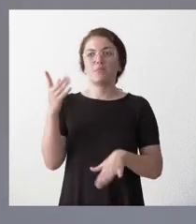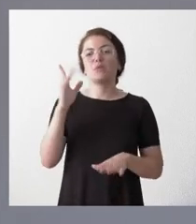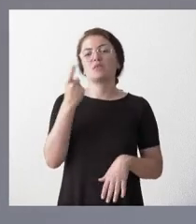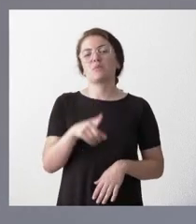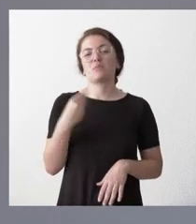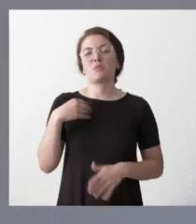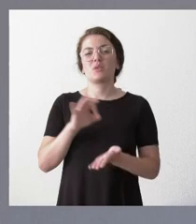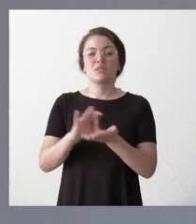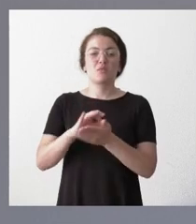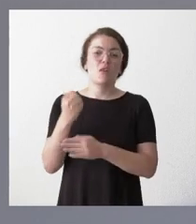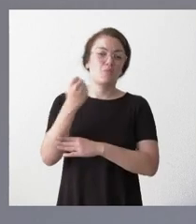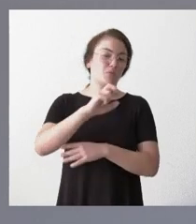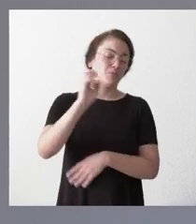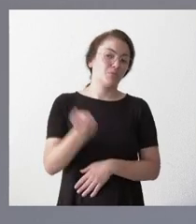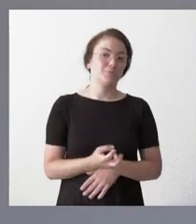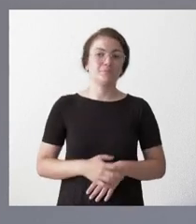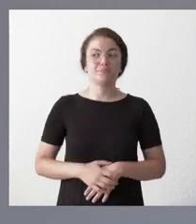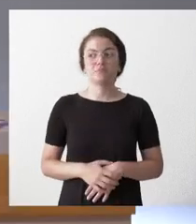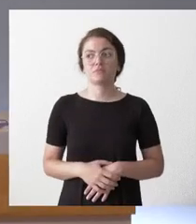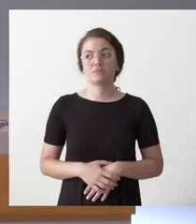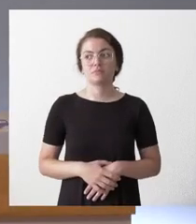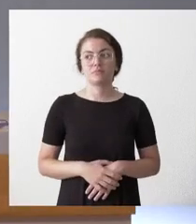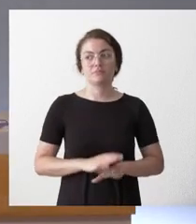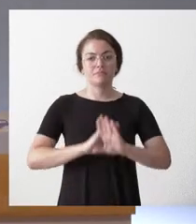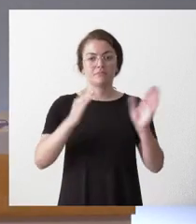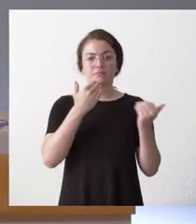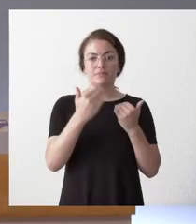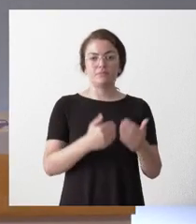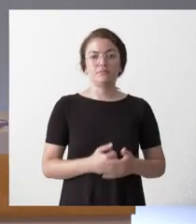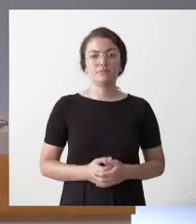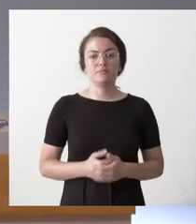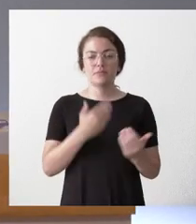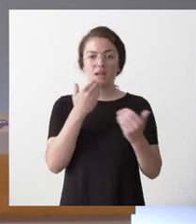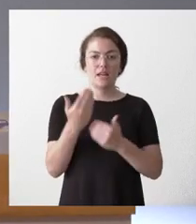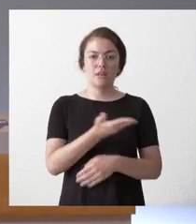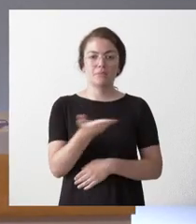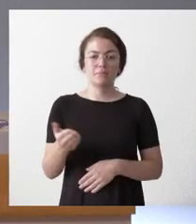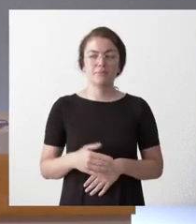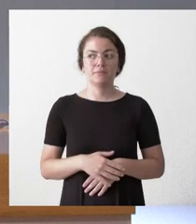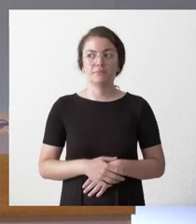y de todas otras características. Es todo, gracias. Gracias a ustedes. Gracias.